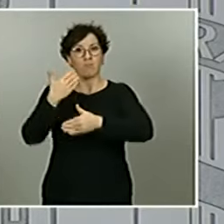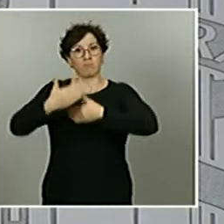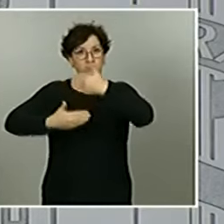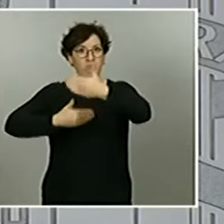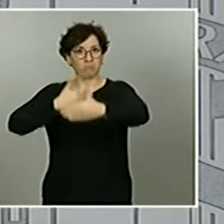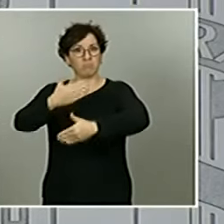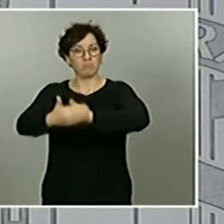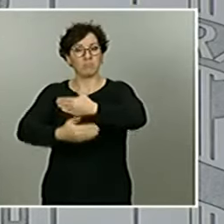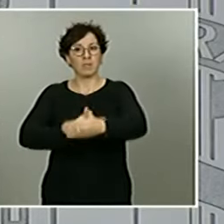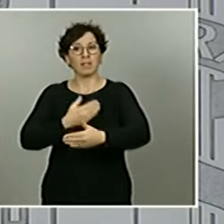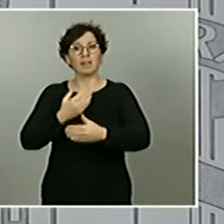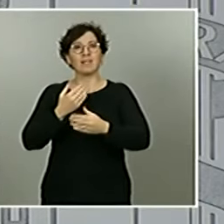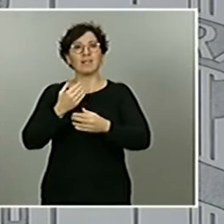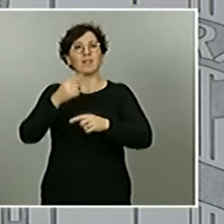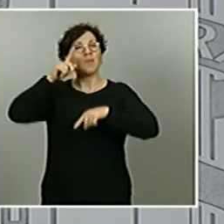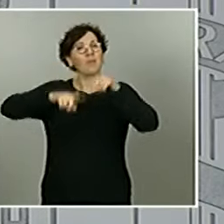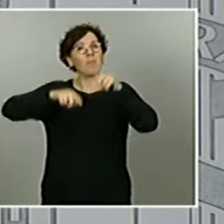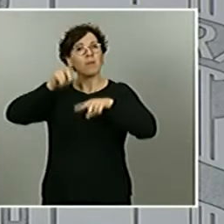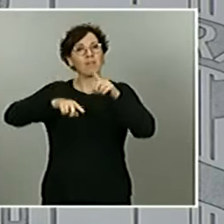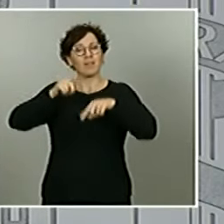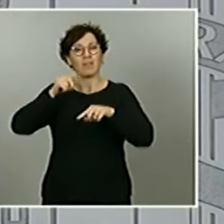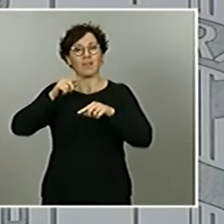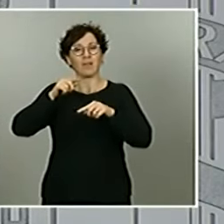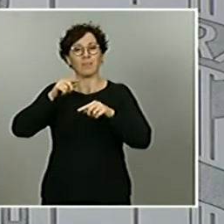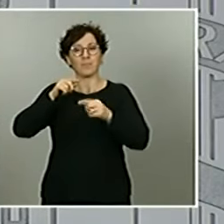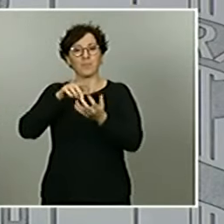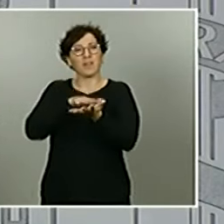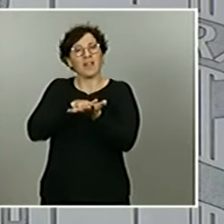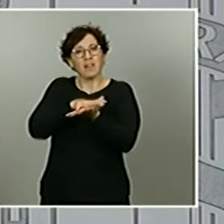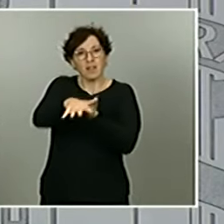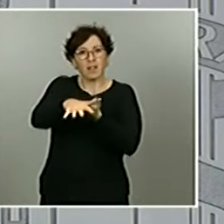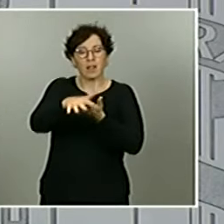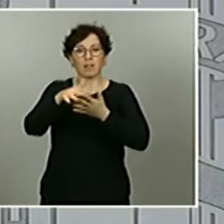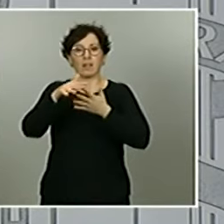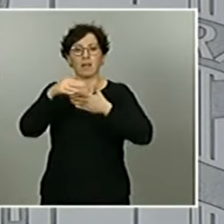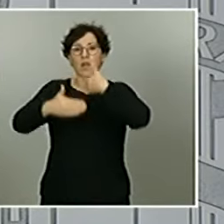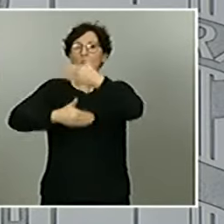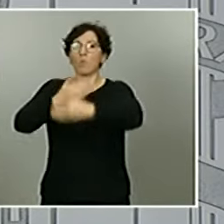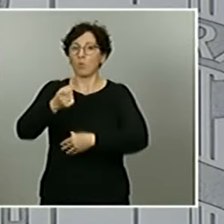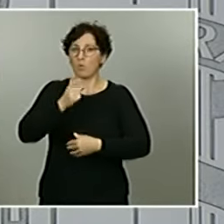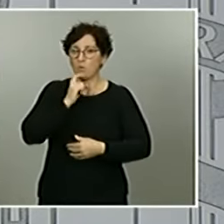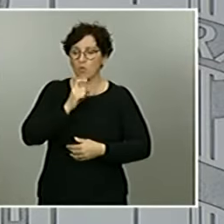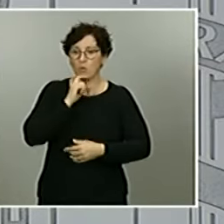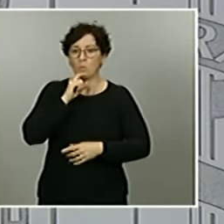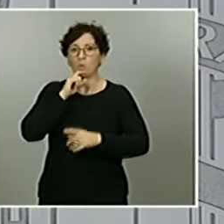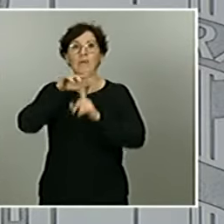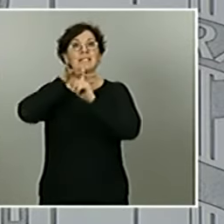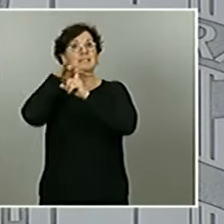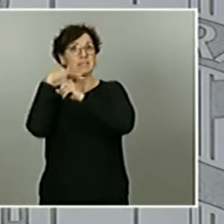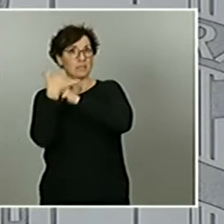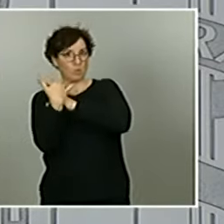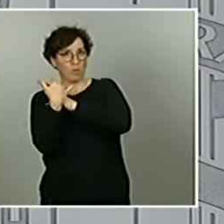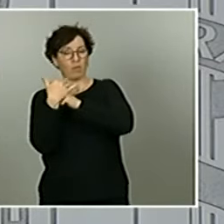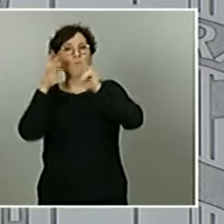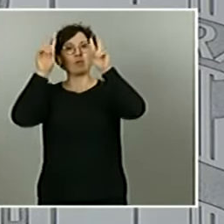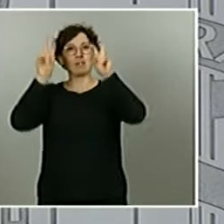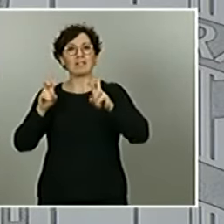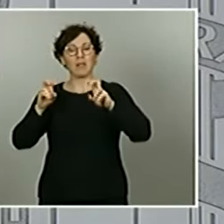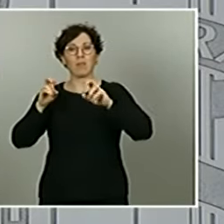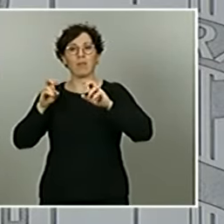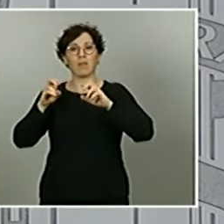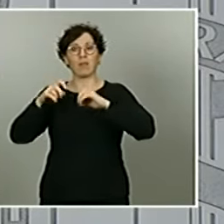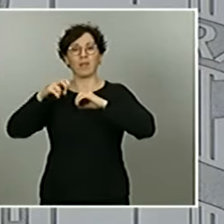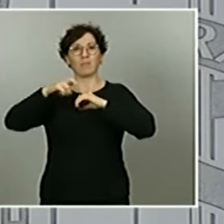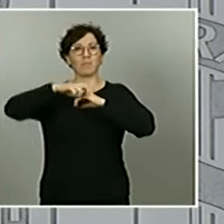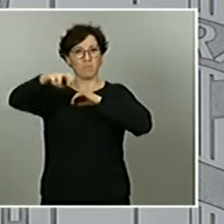tanto la incidencia como la evolución de la misma, como la situación en la que estamos respecto a la movilidad y la